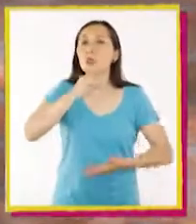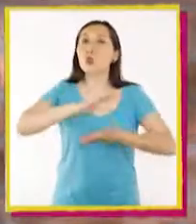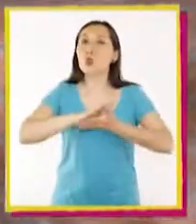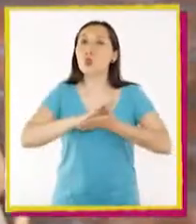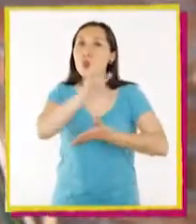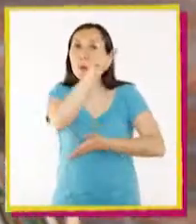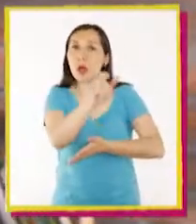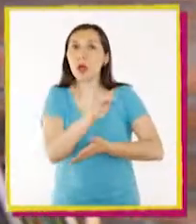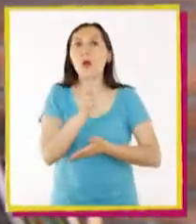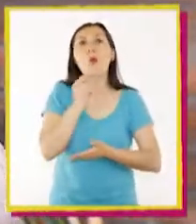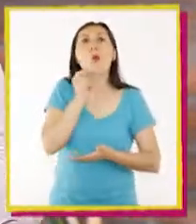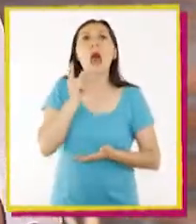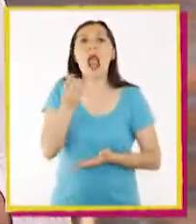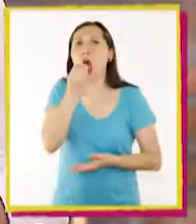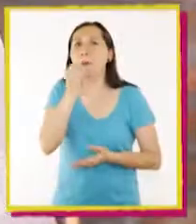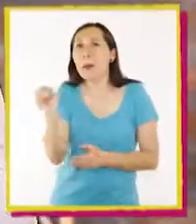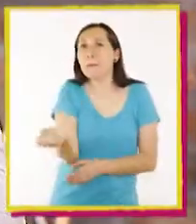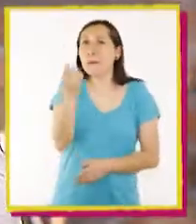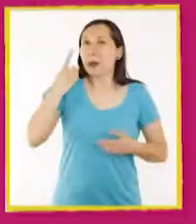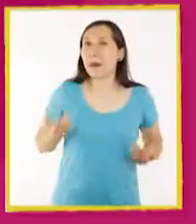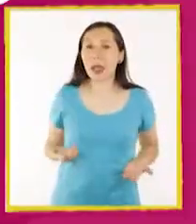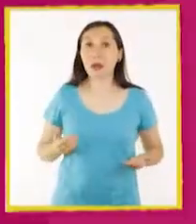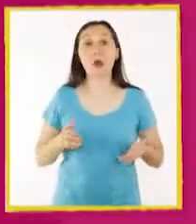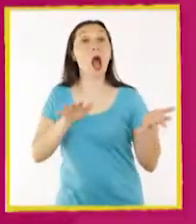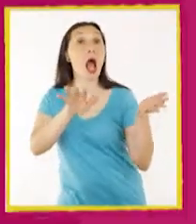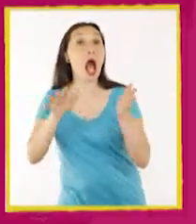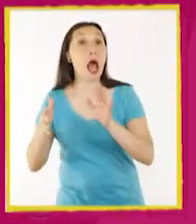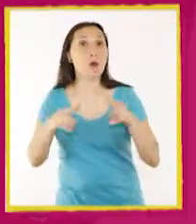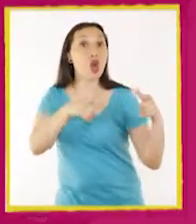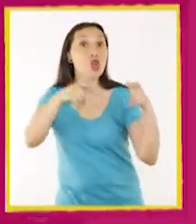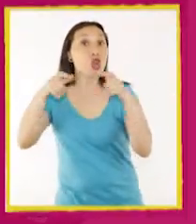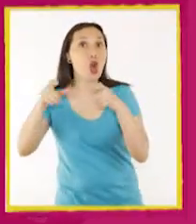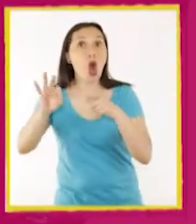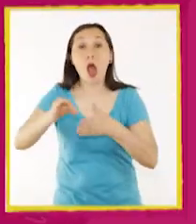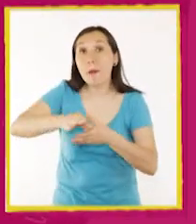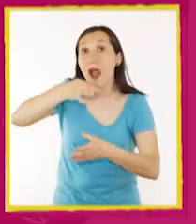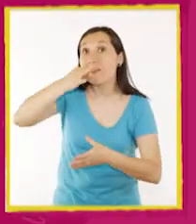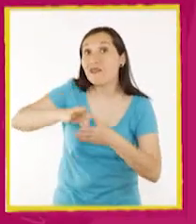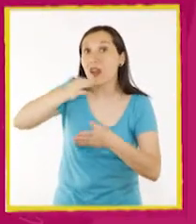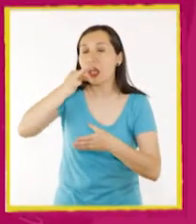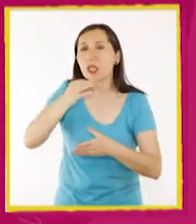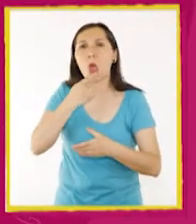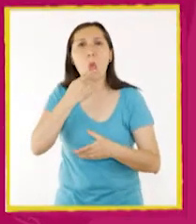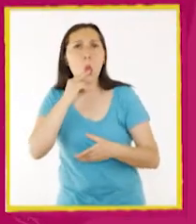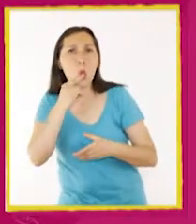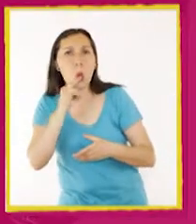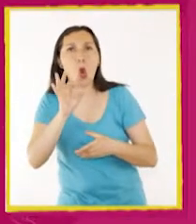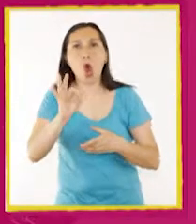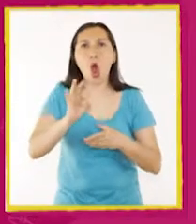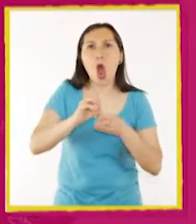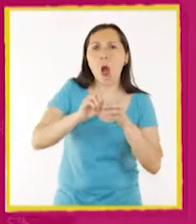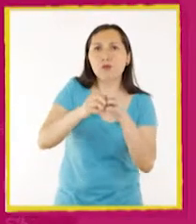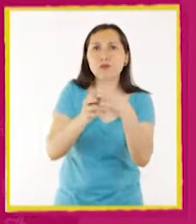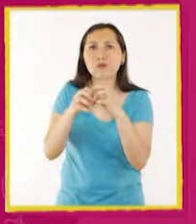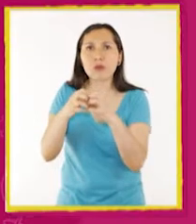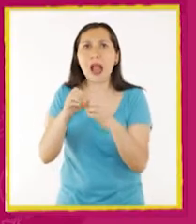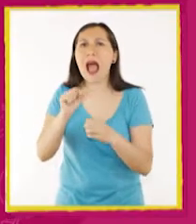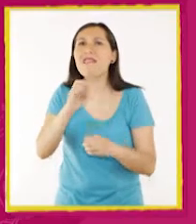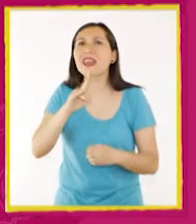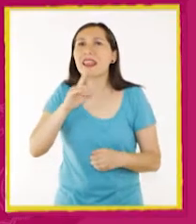Chester cumpleañero, ¿qué comerás primero? Tal vez torta o papas fritas, dulces o